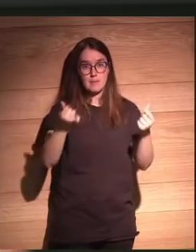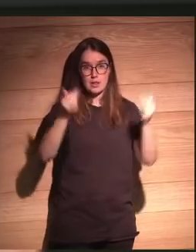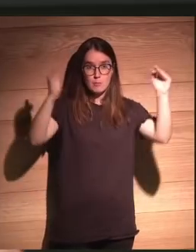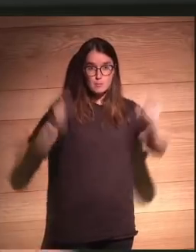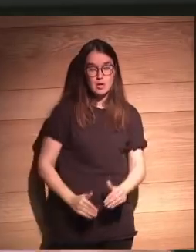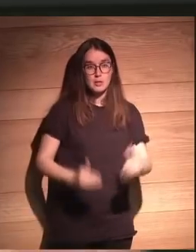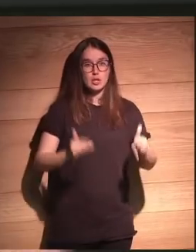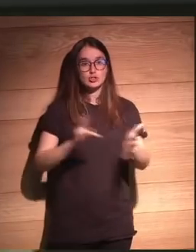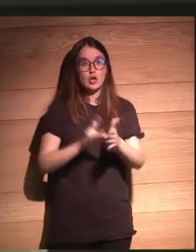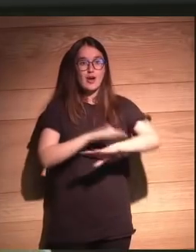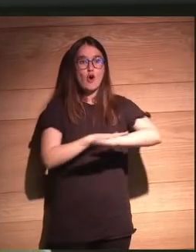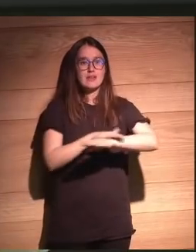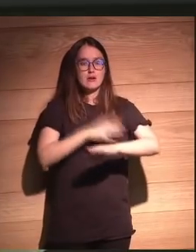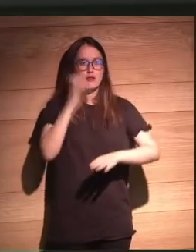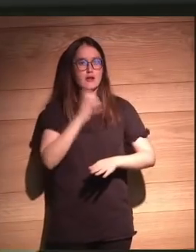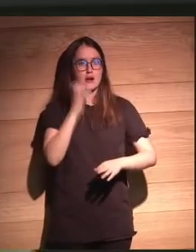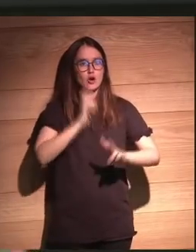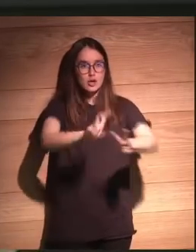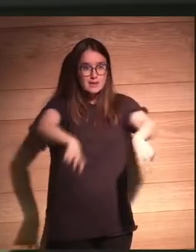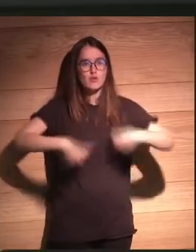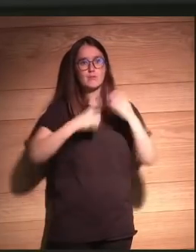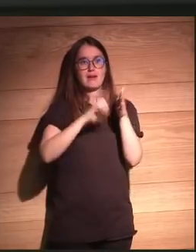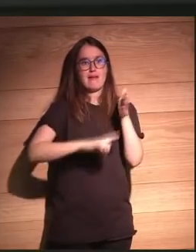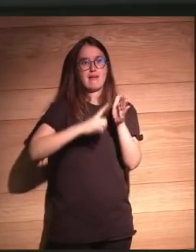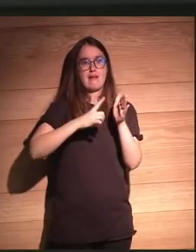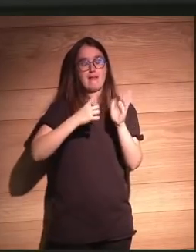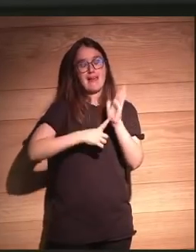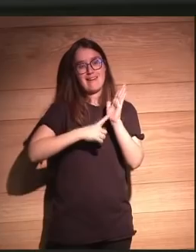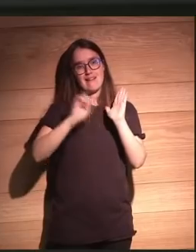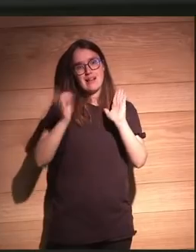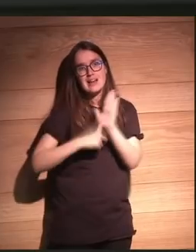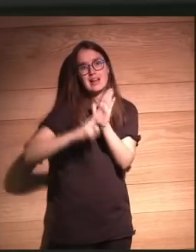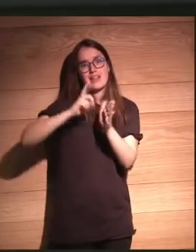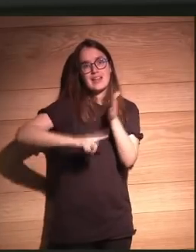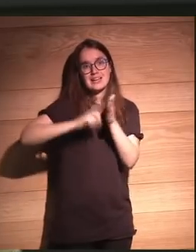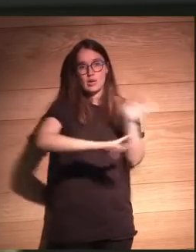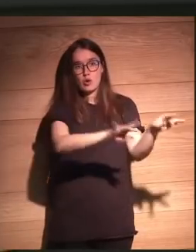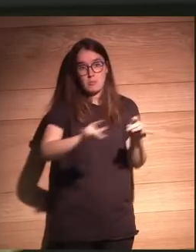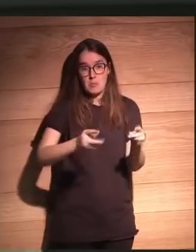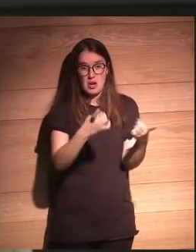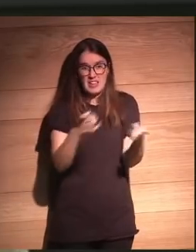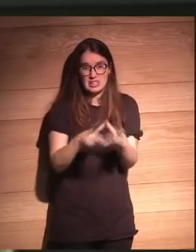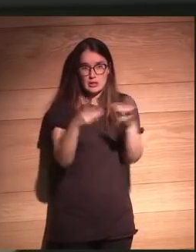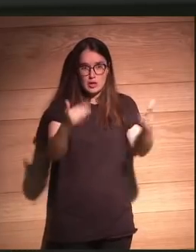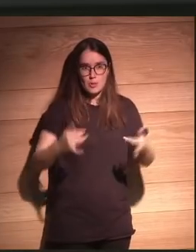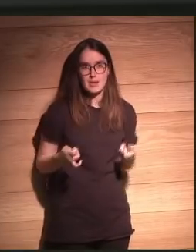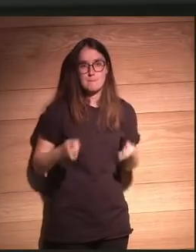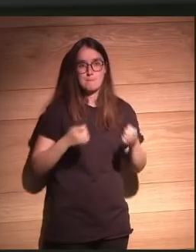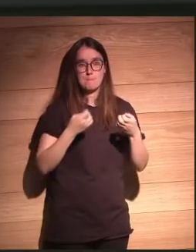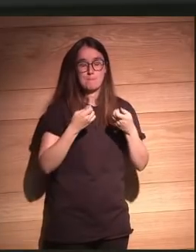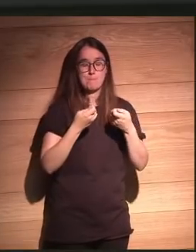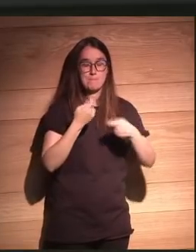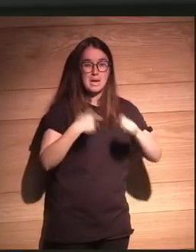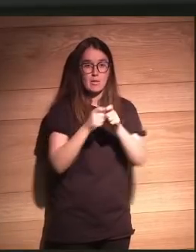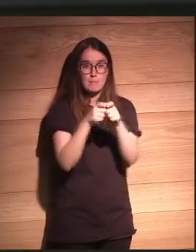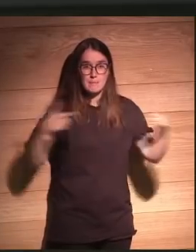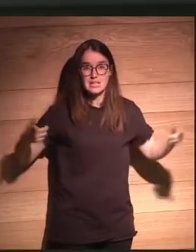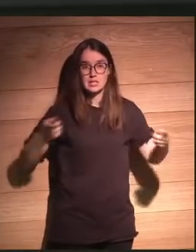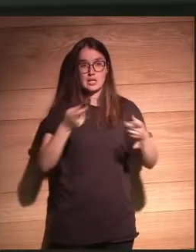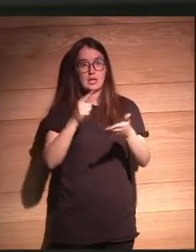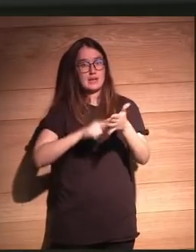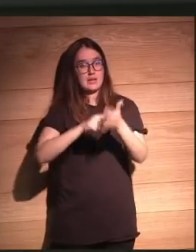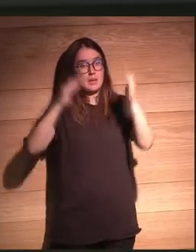Rajoy y reforma la ley de arrendamientos urbanos cuando no había ninguna necesidad social para ello. Estaba creciendo el mercado y cada vez pagábamos menos por